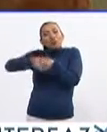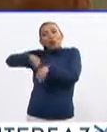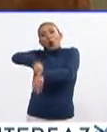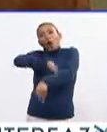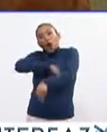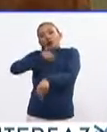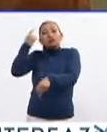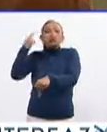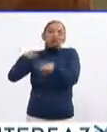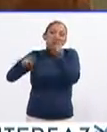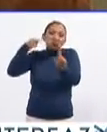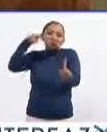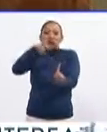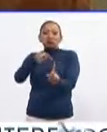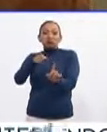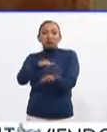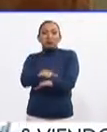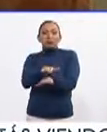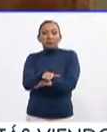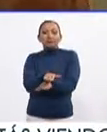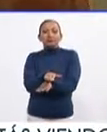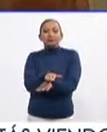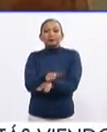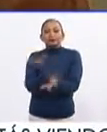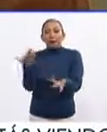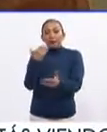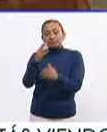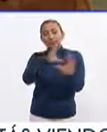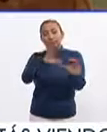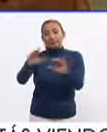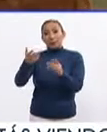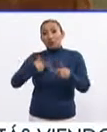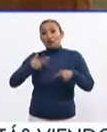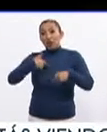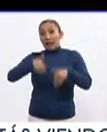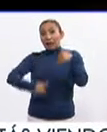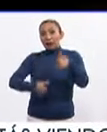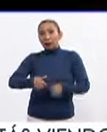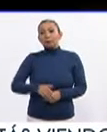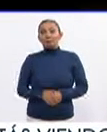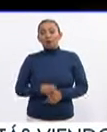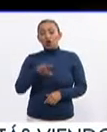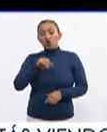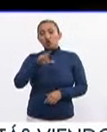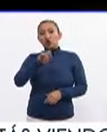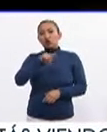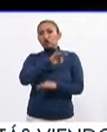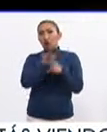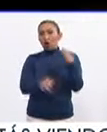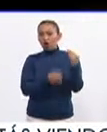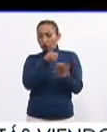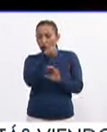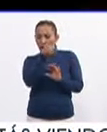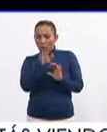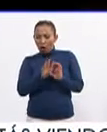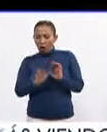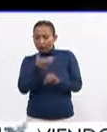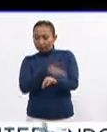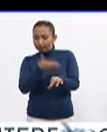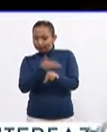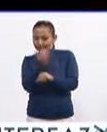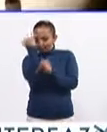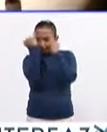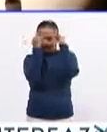tengan que ver con el desarrollo de gente de teatro. En el CUT todo se ordena en torno a los